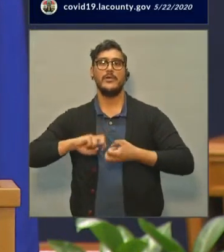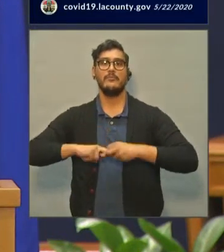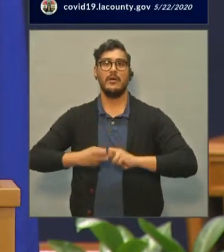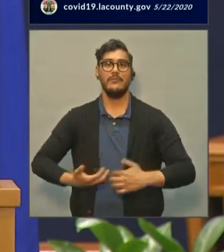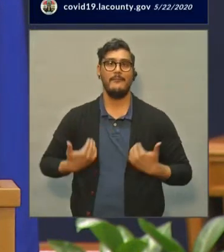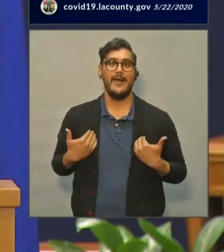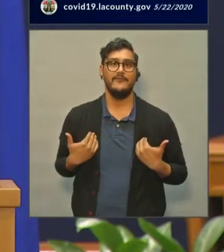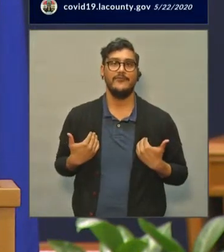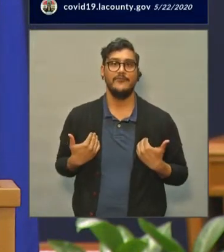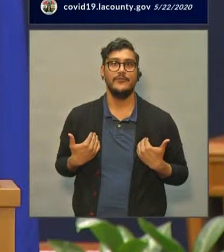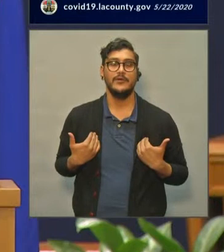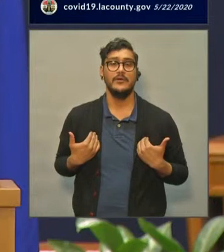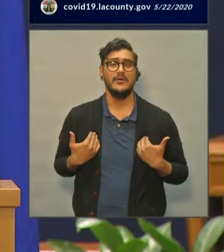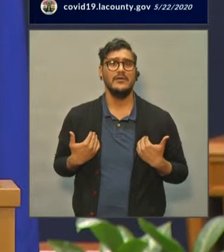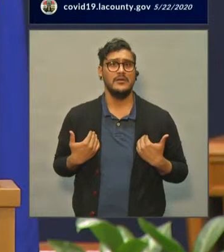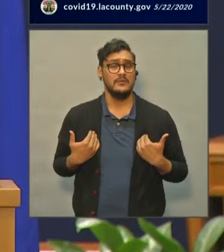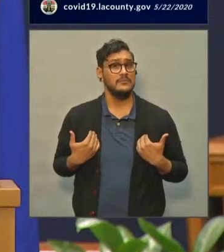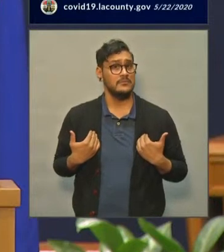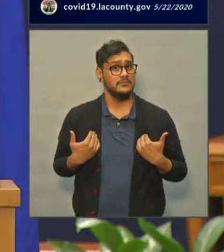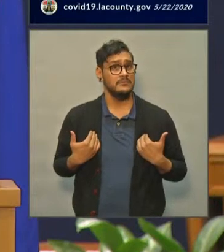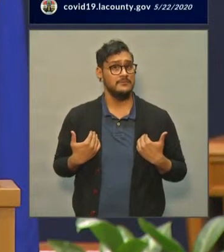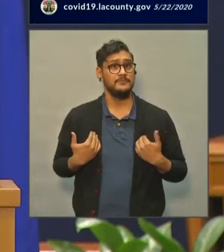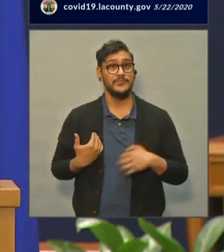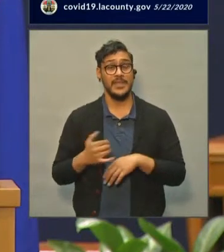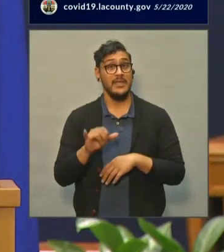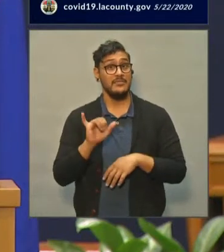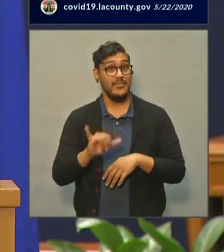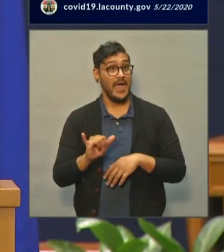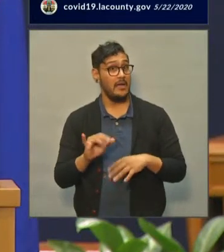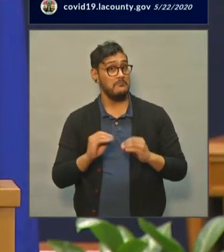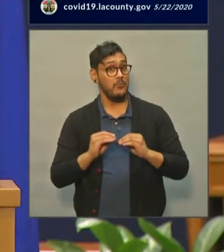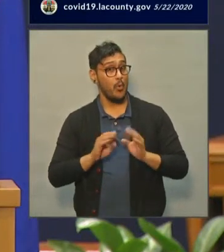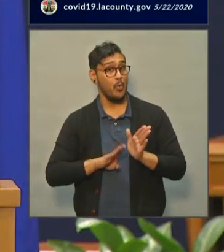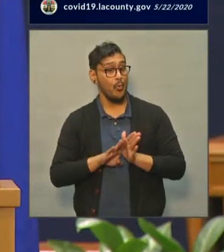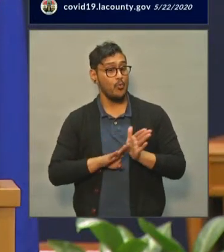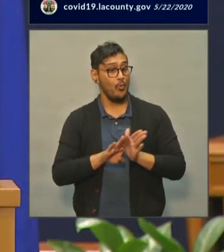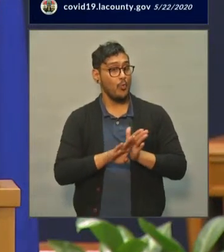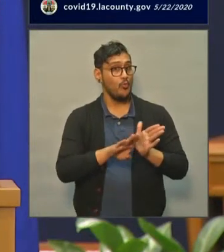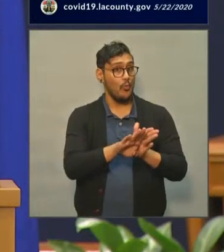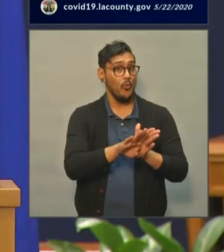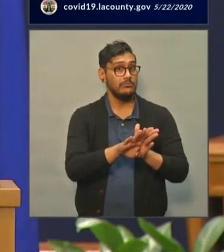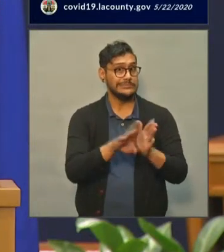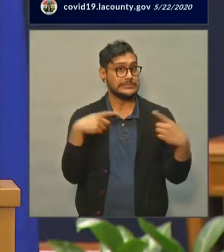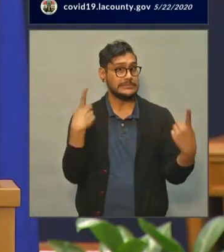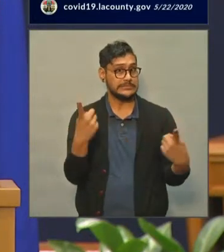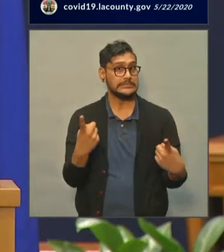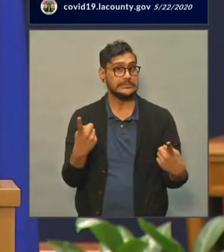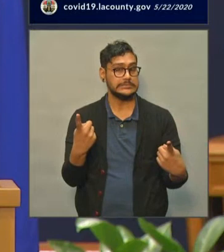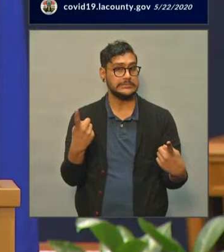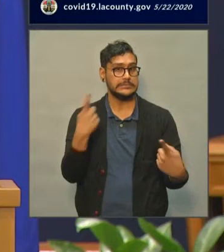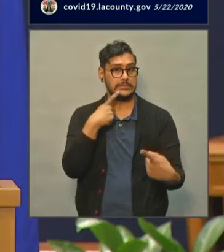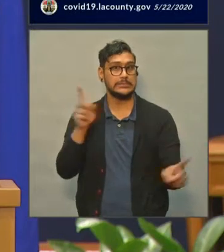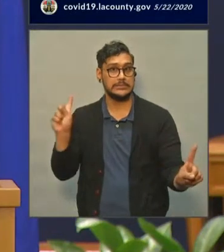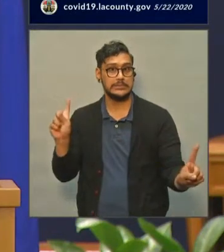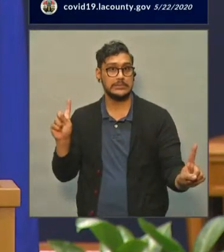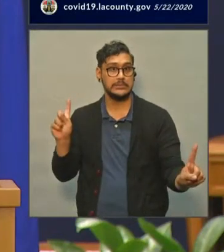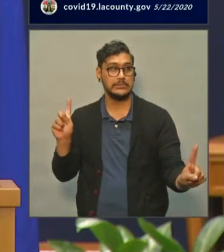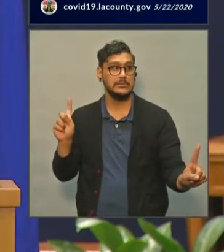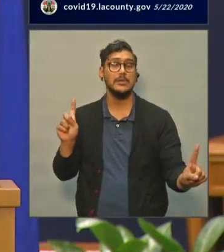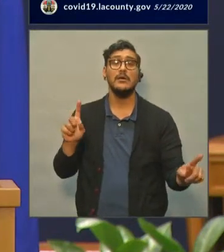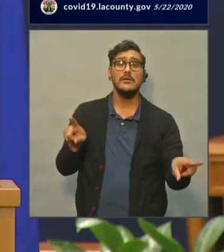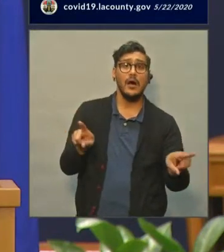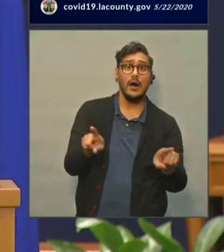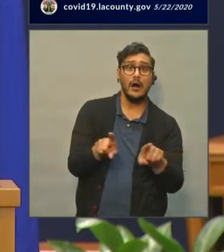de salud. Este es un ligero aumento de lo que hemos estado informando en las últimas semanas. Hoy también